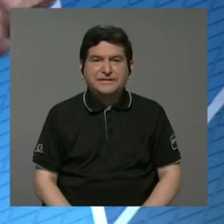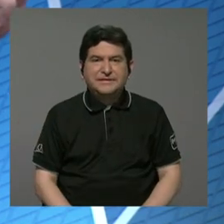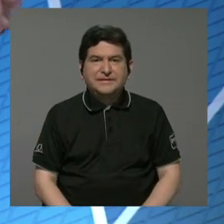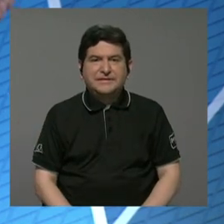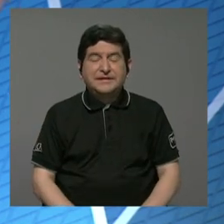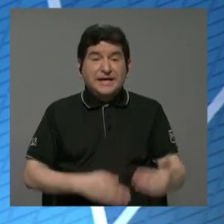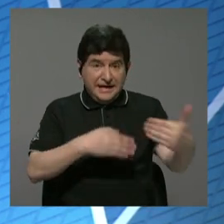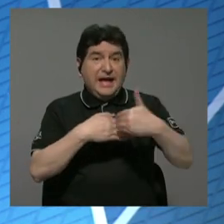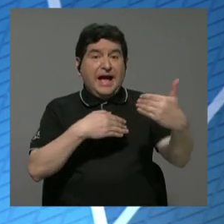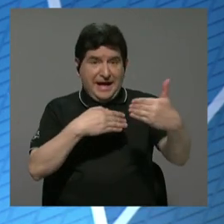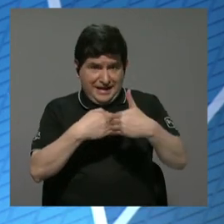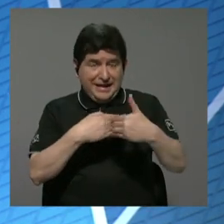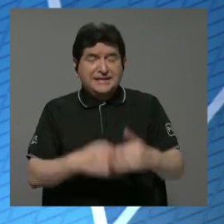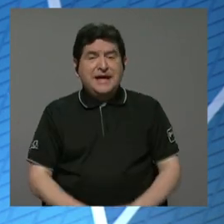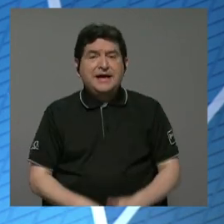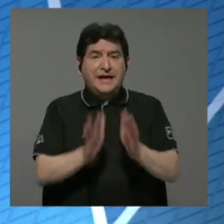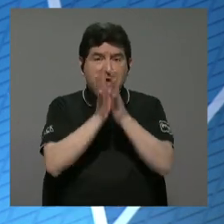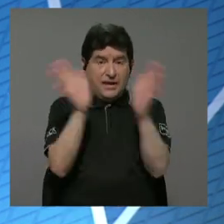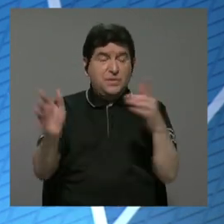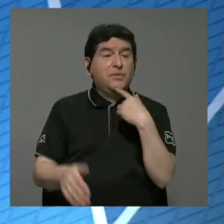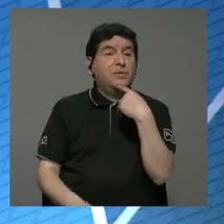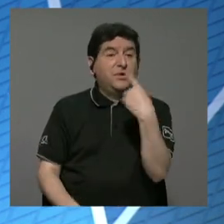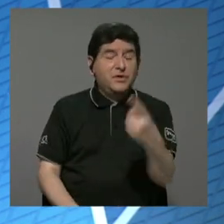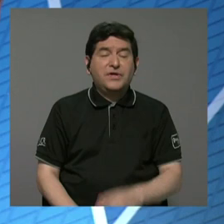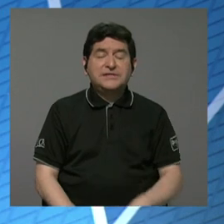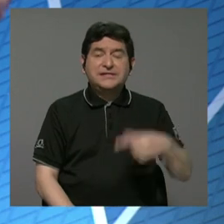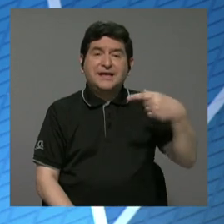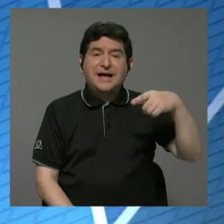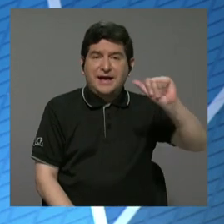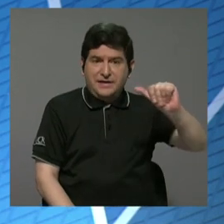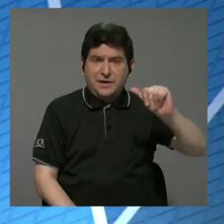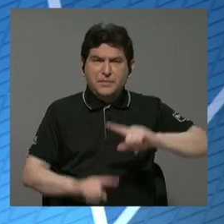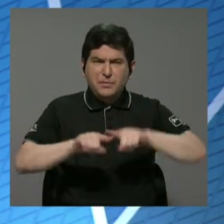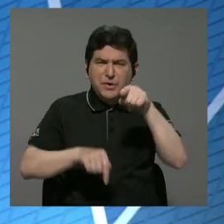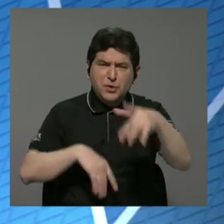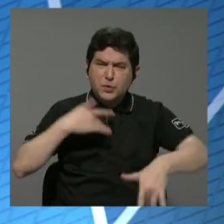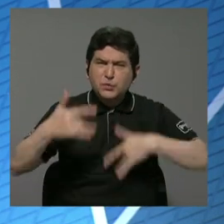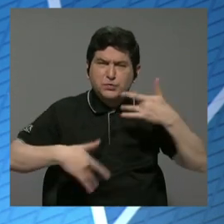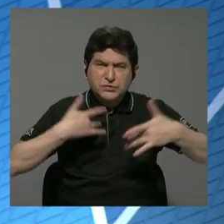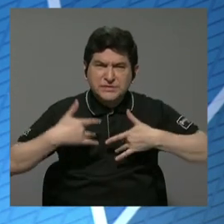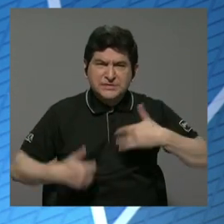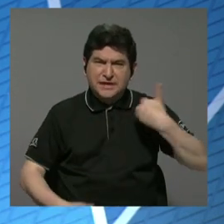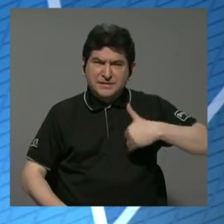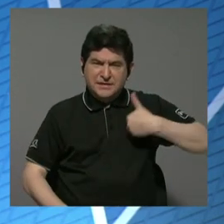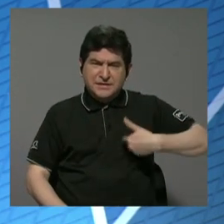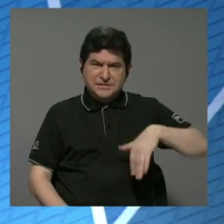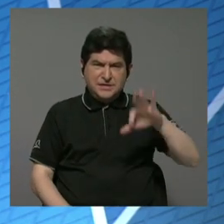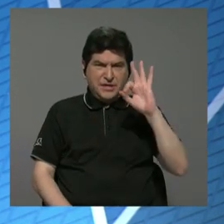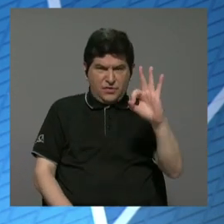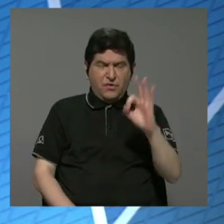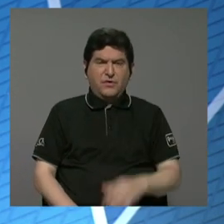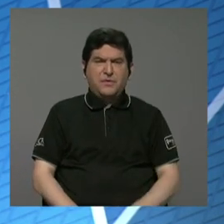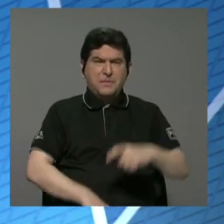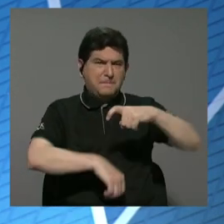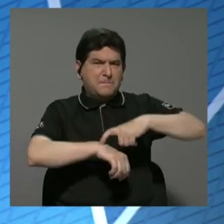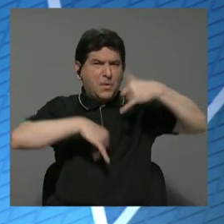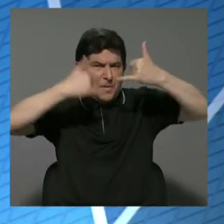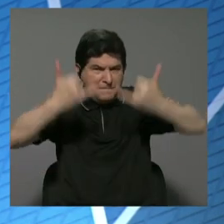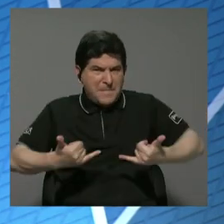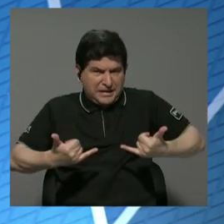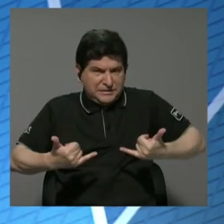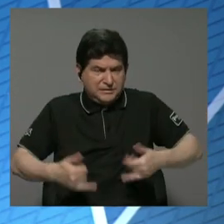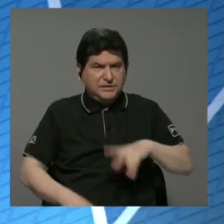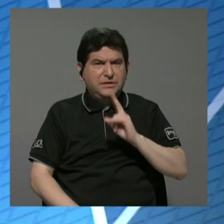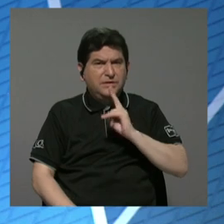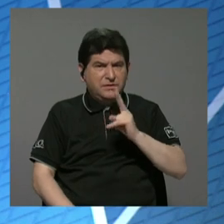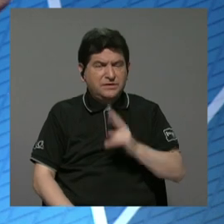Ese ataque a lo público que plantea don Guillermo, pero ¿siente usted, don Francisco, que estamos en un momento en donde eso ya